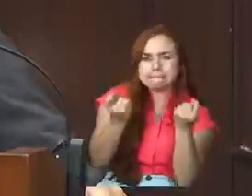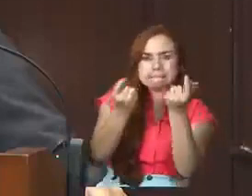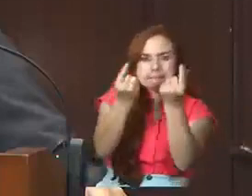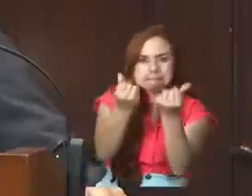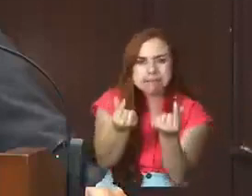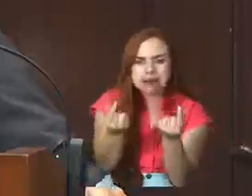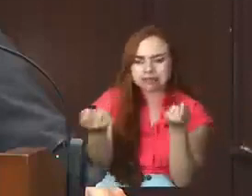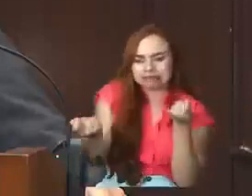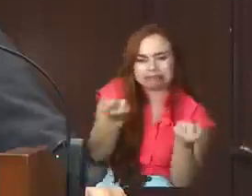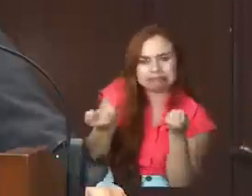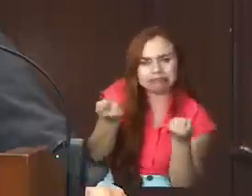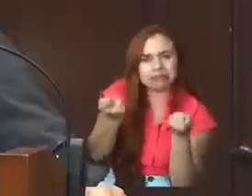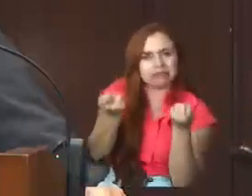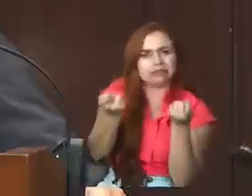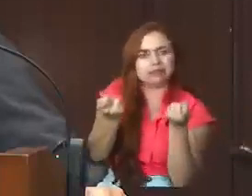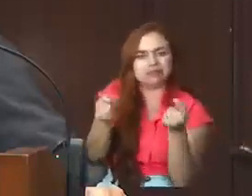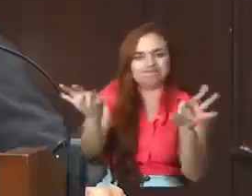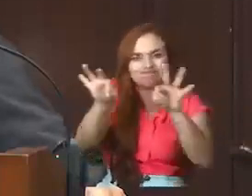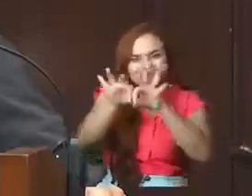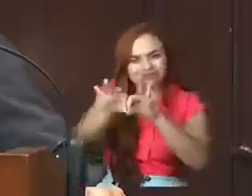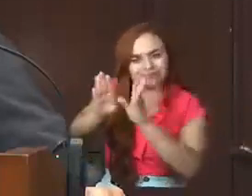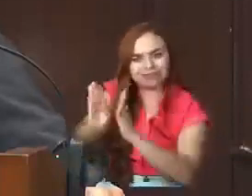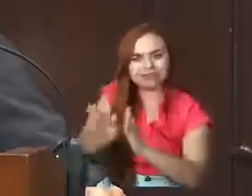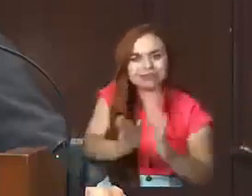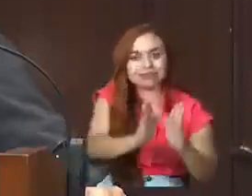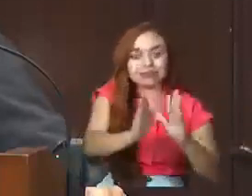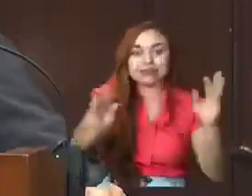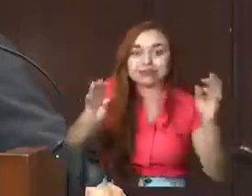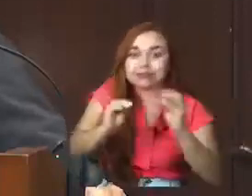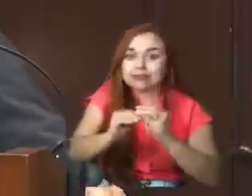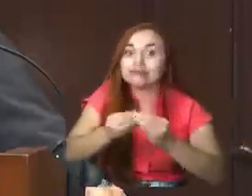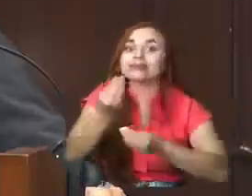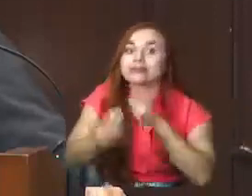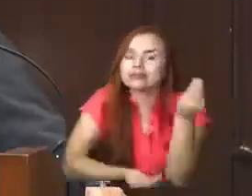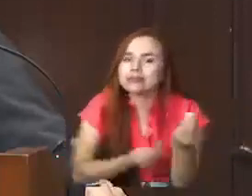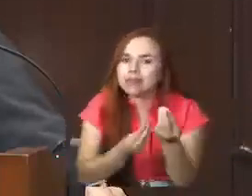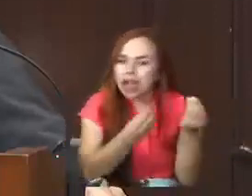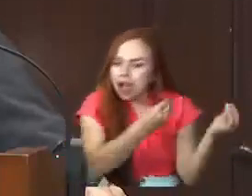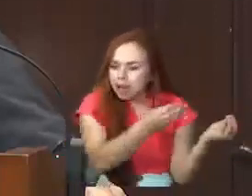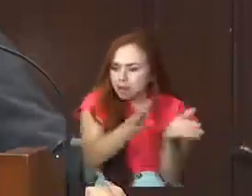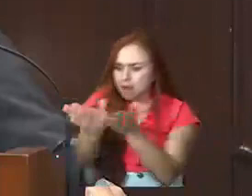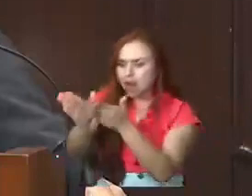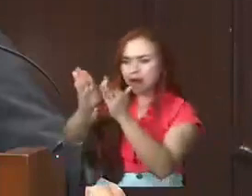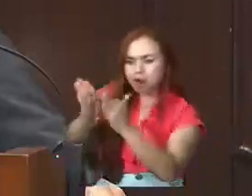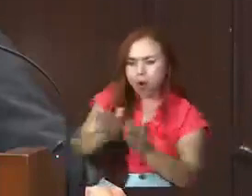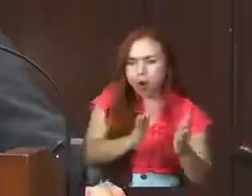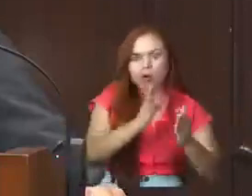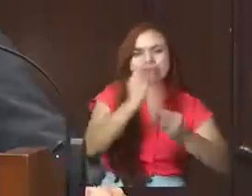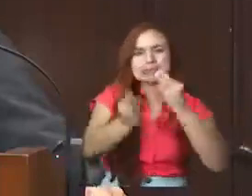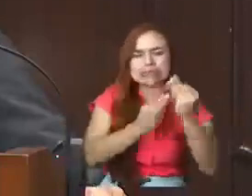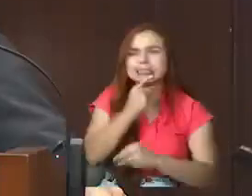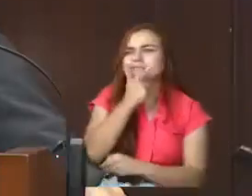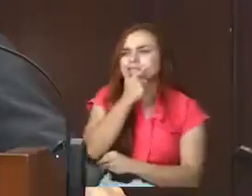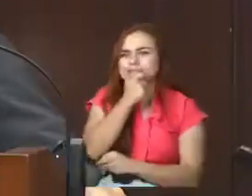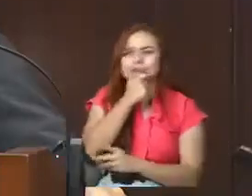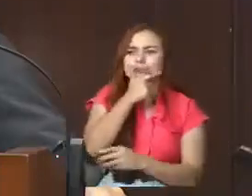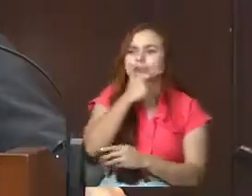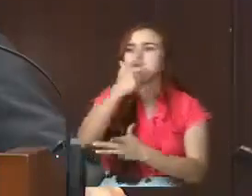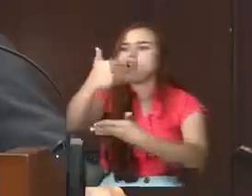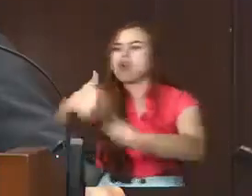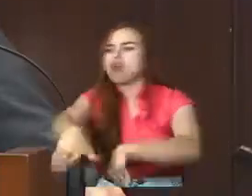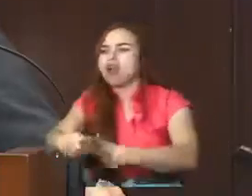más general tenemos la obligación de trabajar un plan que reduzca la informalidad, que en abril